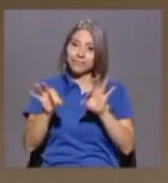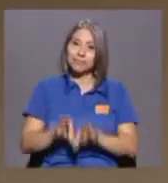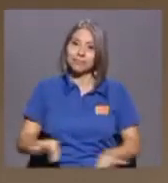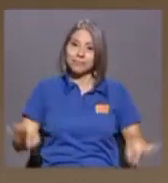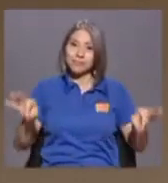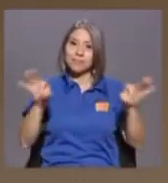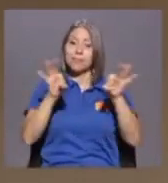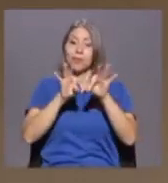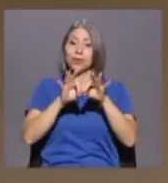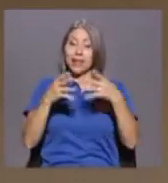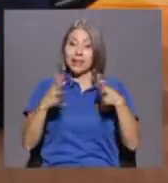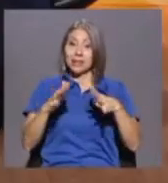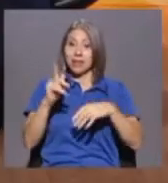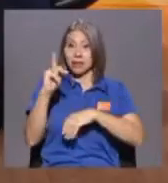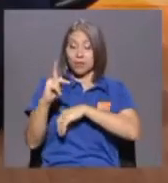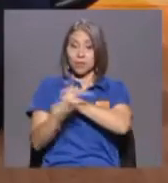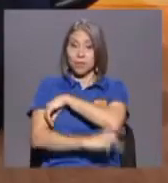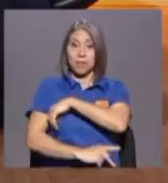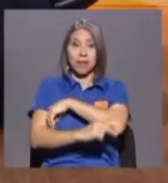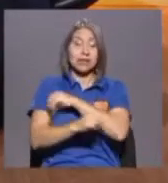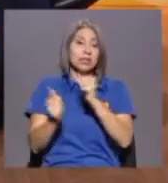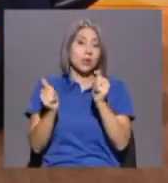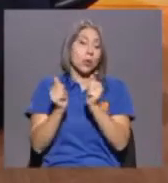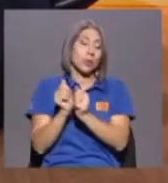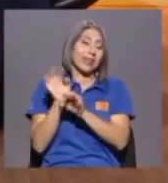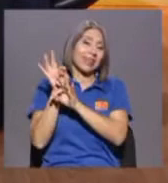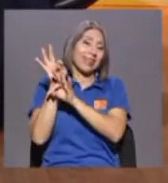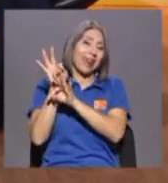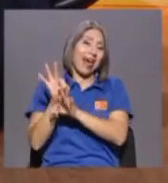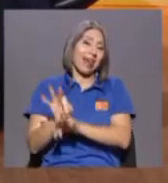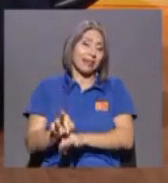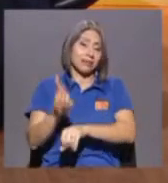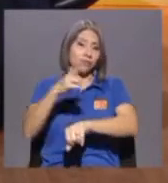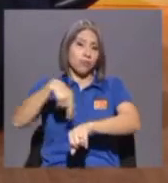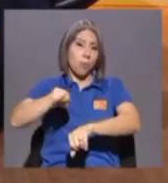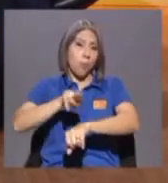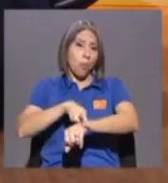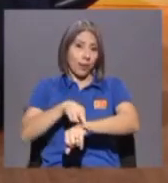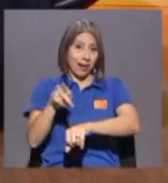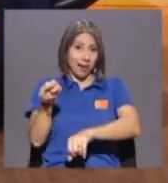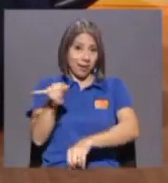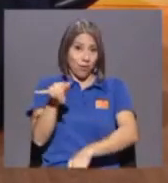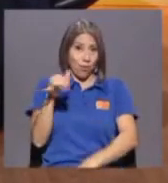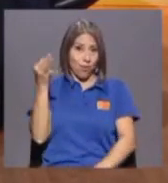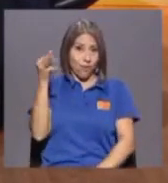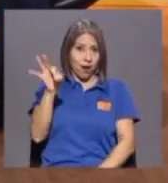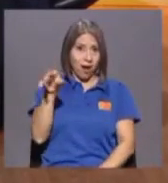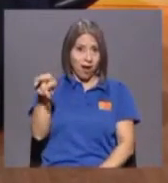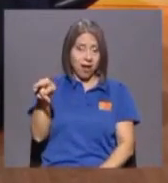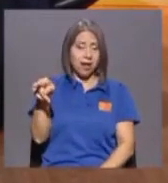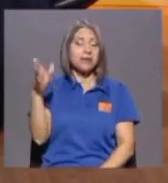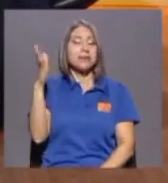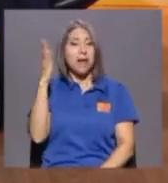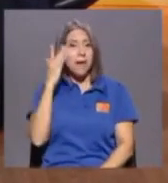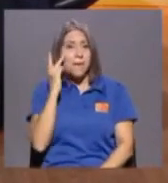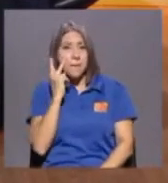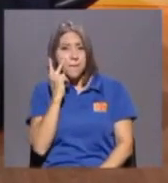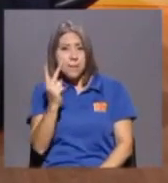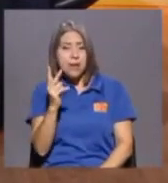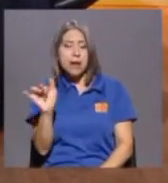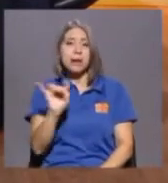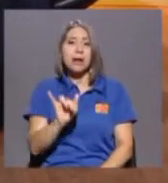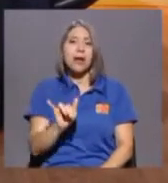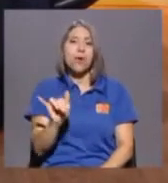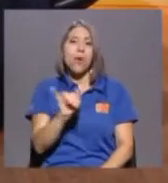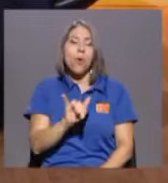en un país de una tradición republicana como Francia, ver cómo los